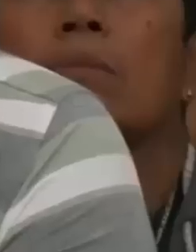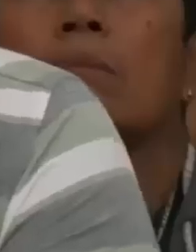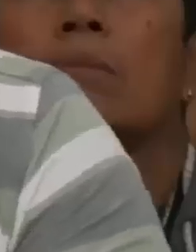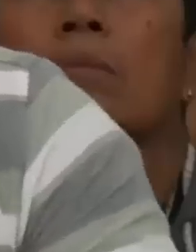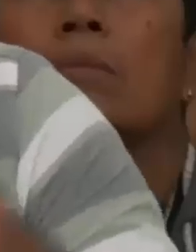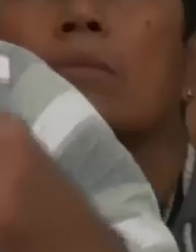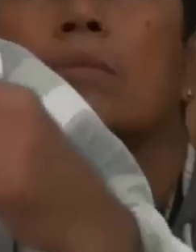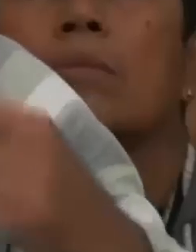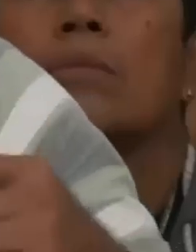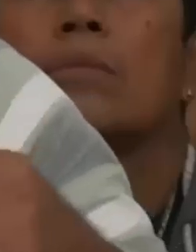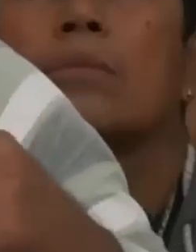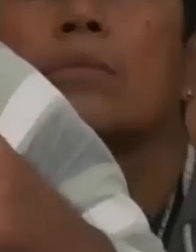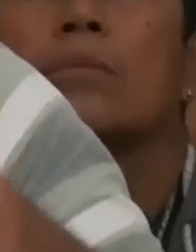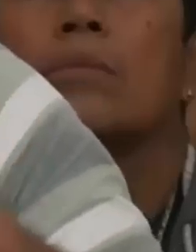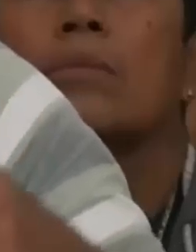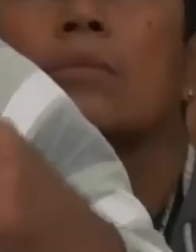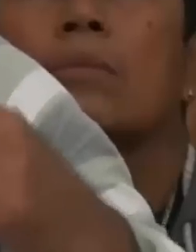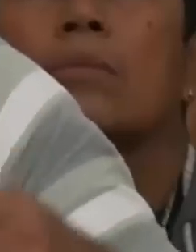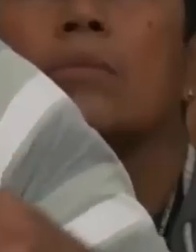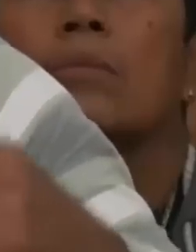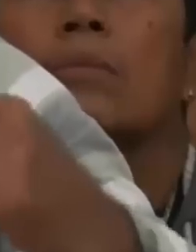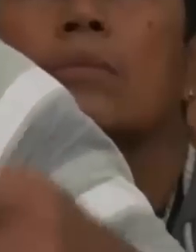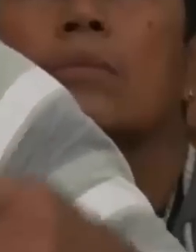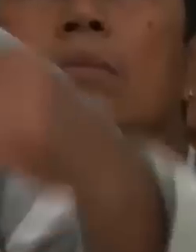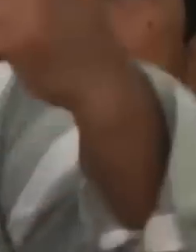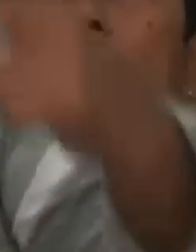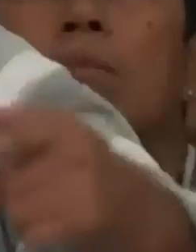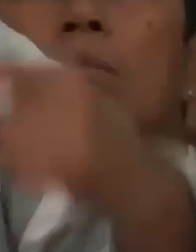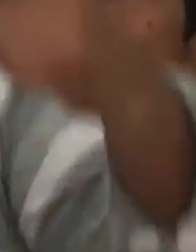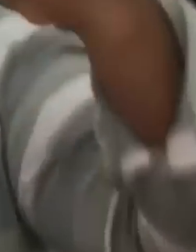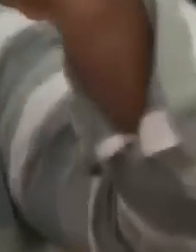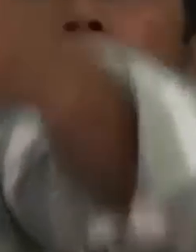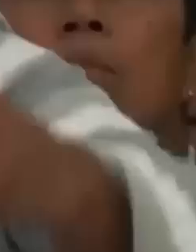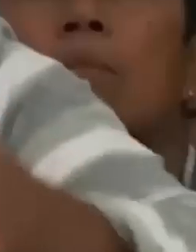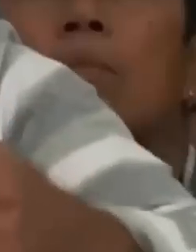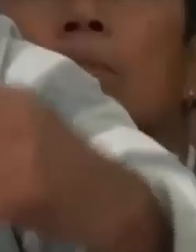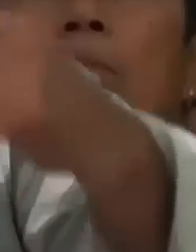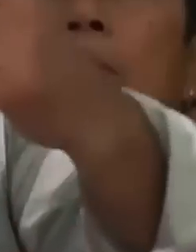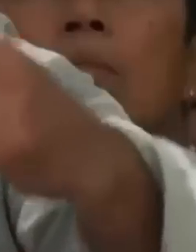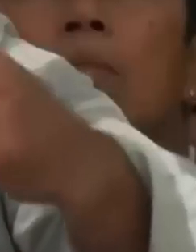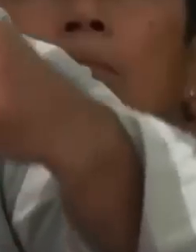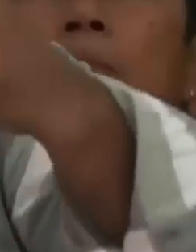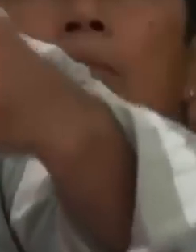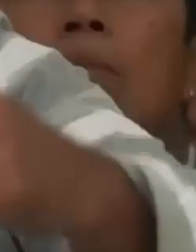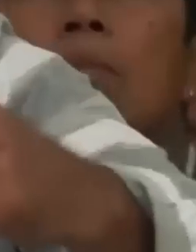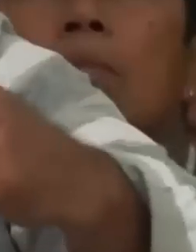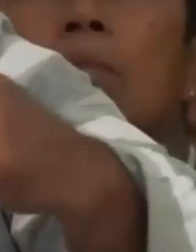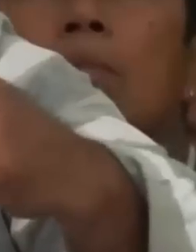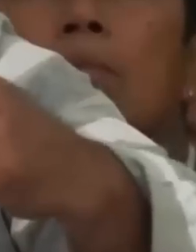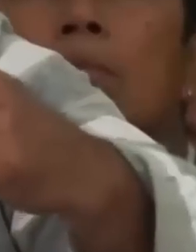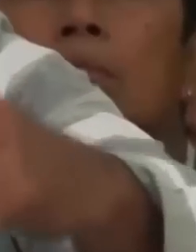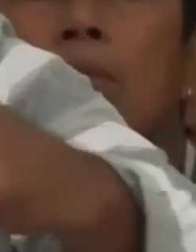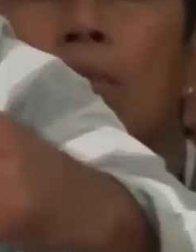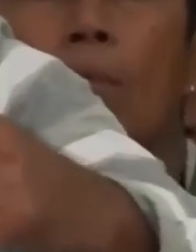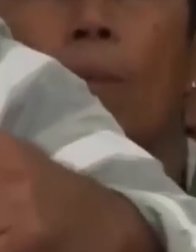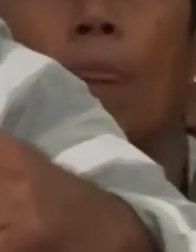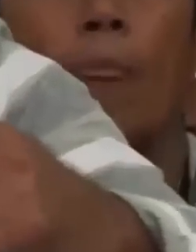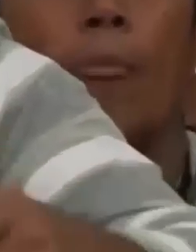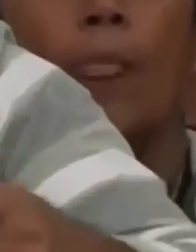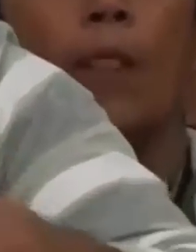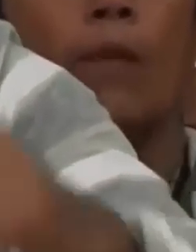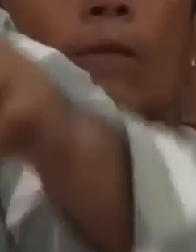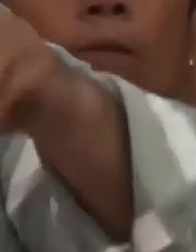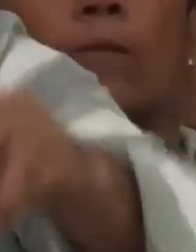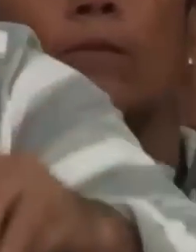Que recuerde que hay un decreto presidencial firmado por él, por la Sedena, por las instituciones de toda